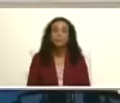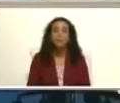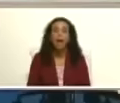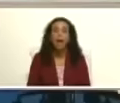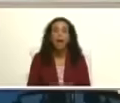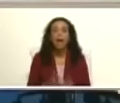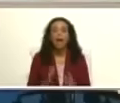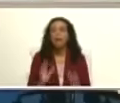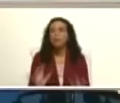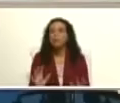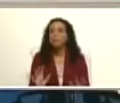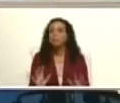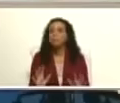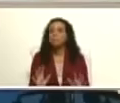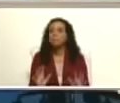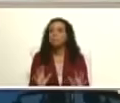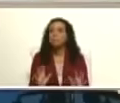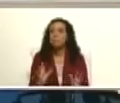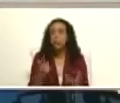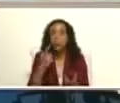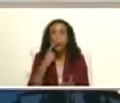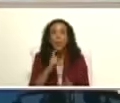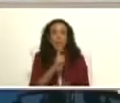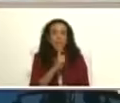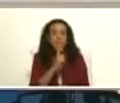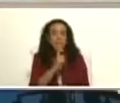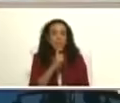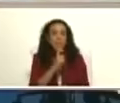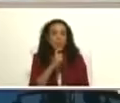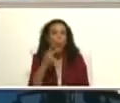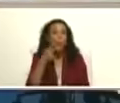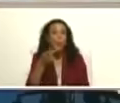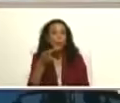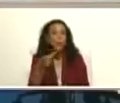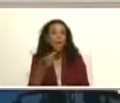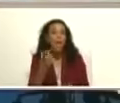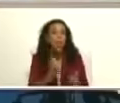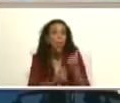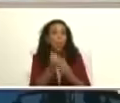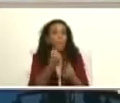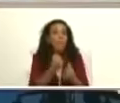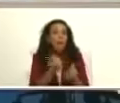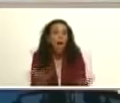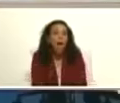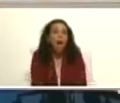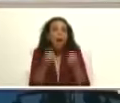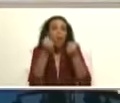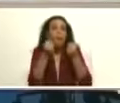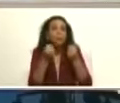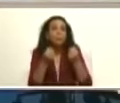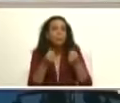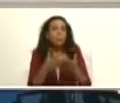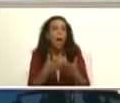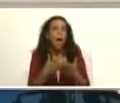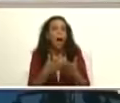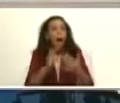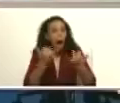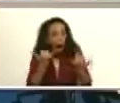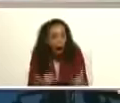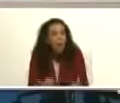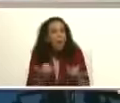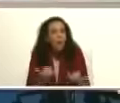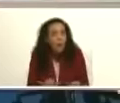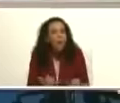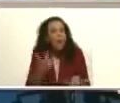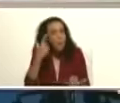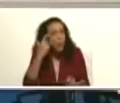sacar del campo de batalla ideológico y político la economía. Nos entendemos en el campo